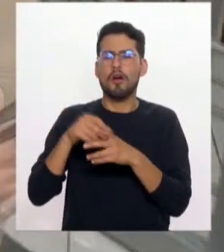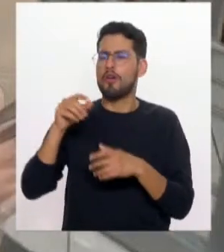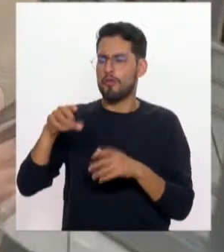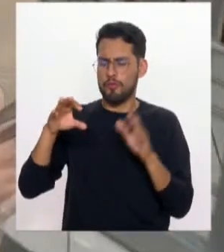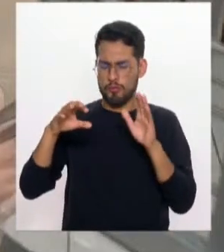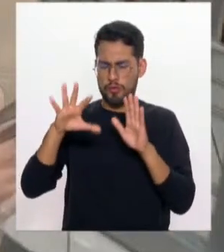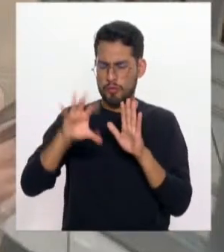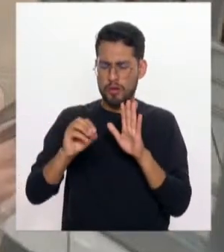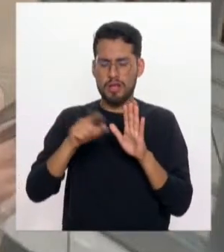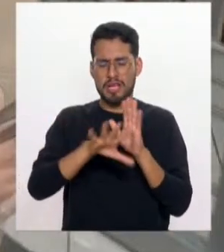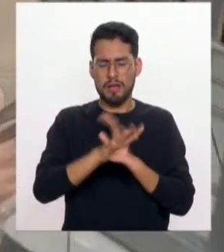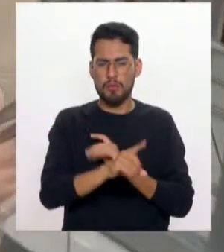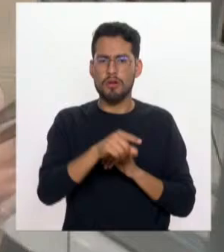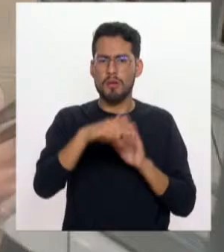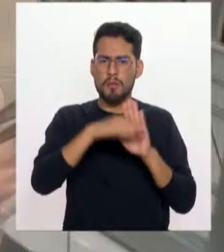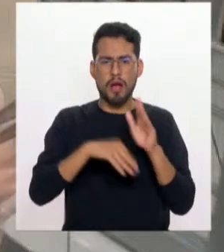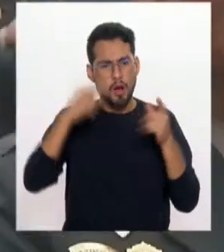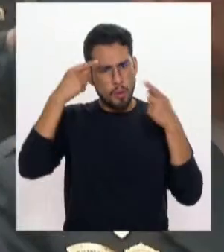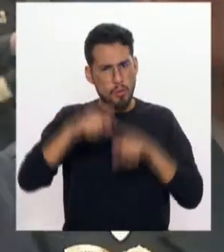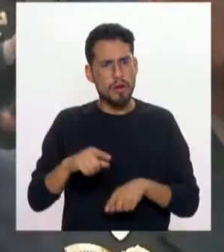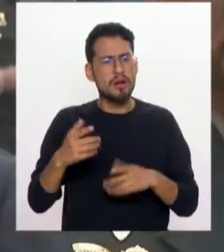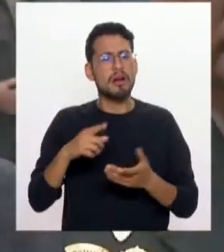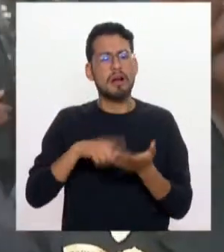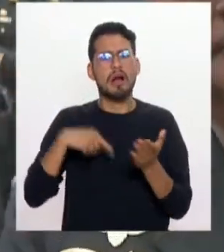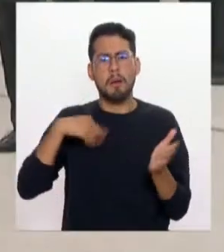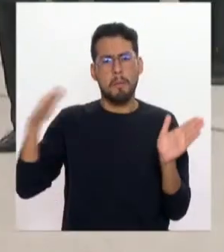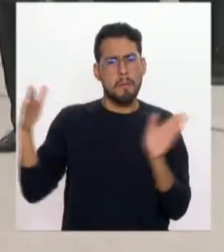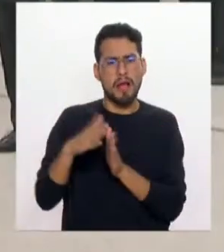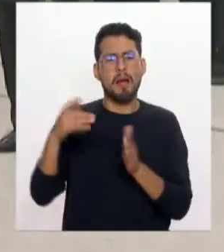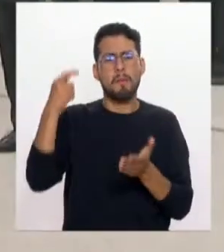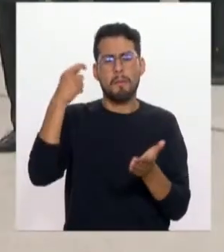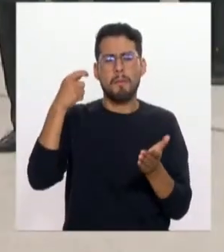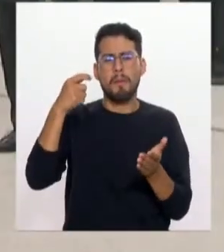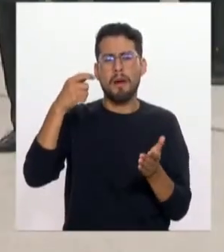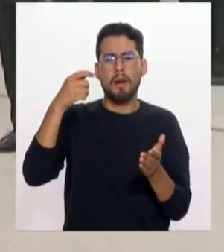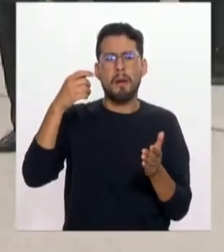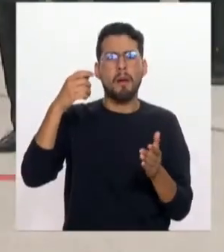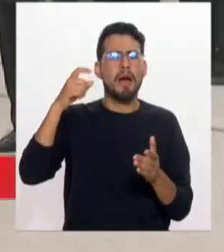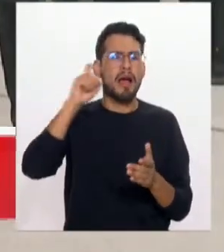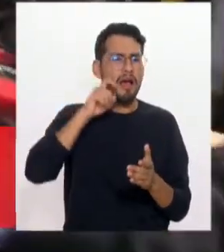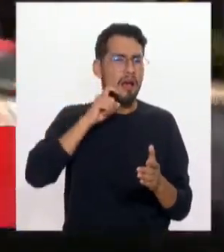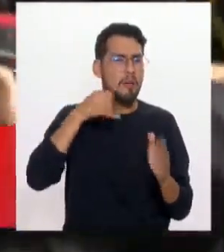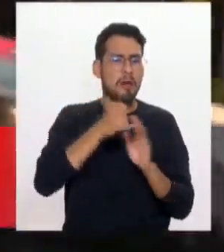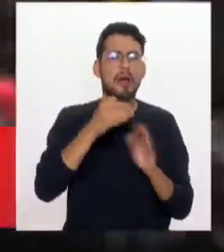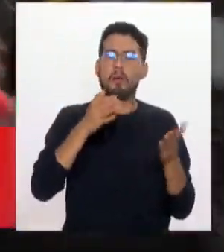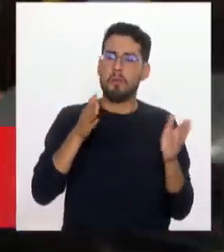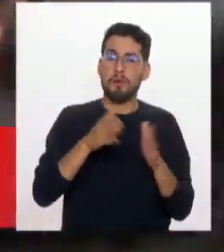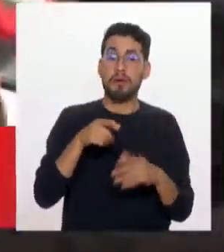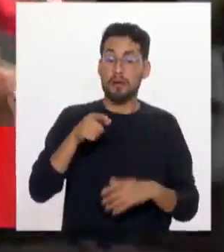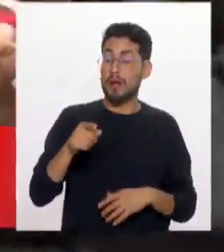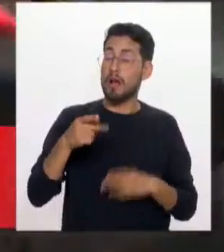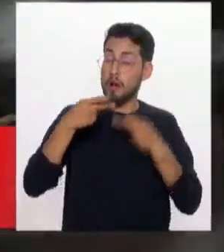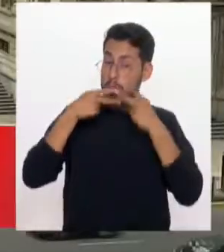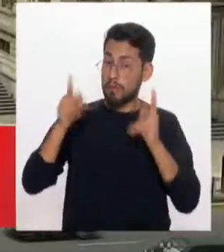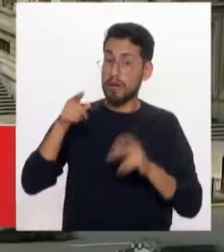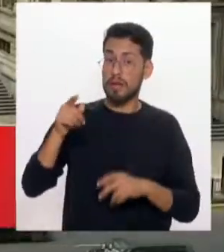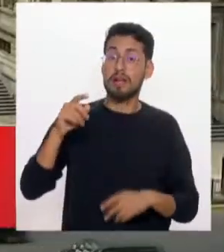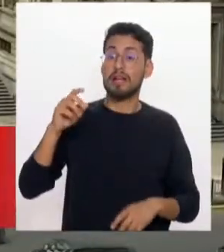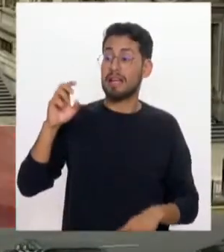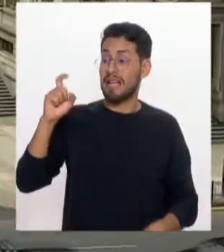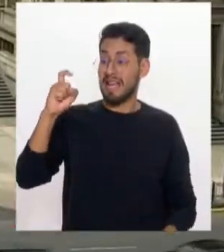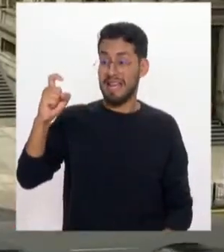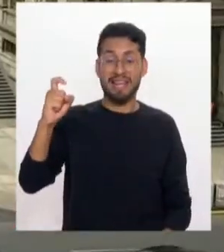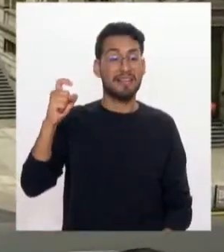y 51 del acuerdo plenario que permitía la reducción de pena para sentenciados por violación sexual. En un comunicado publicado en la red